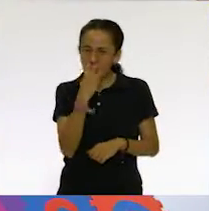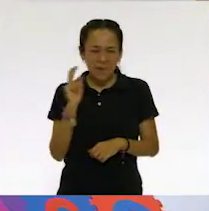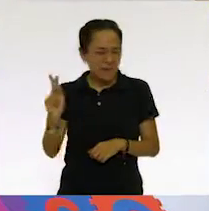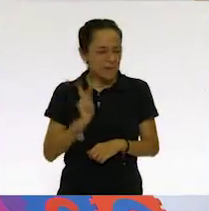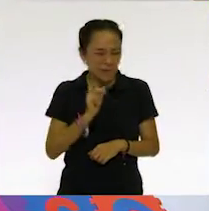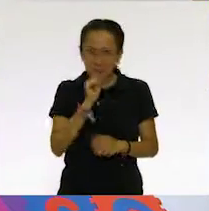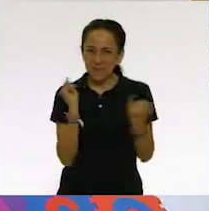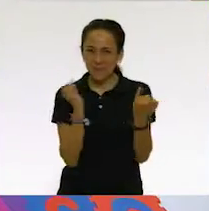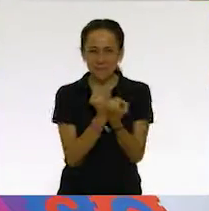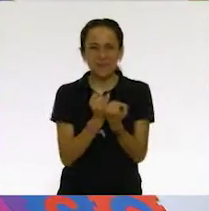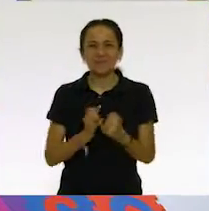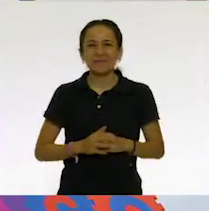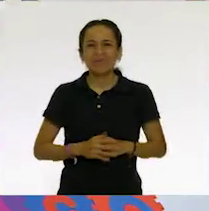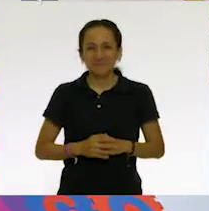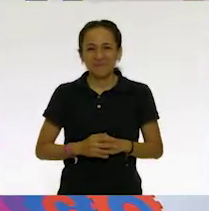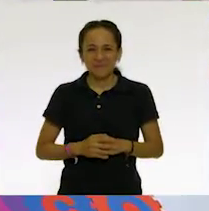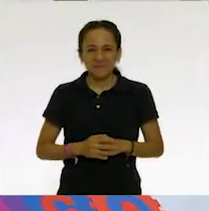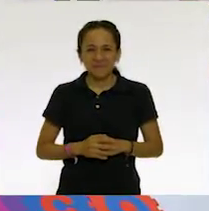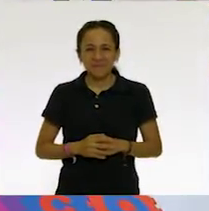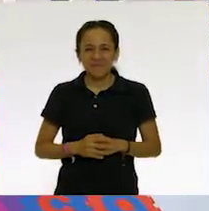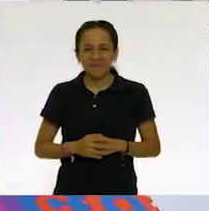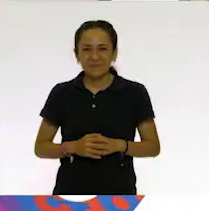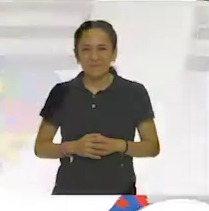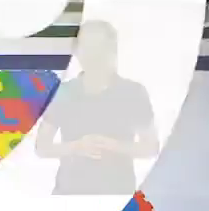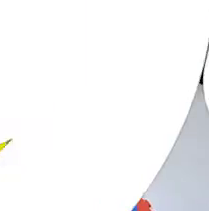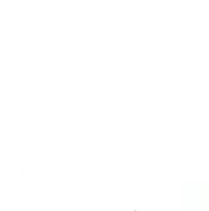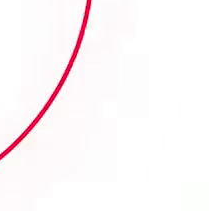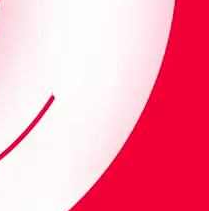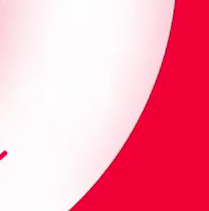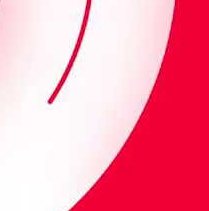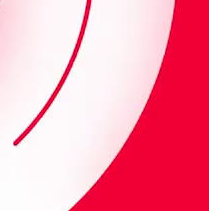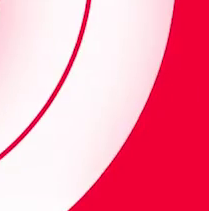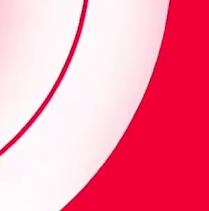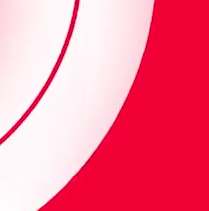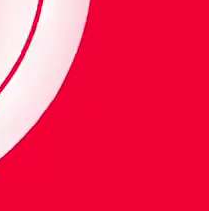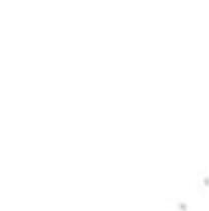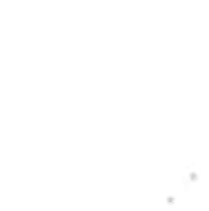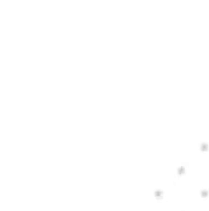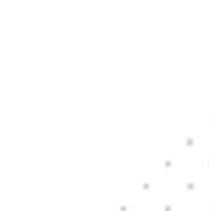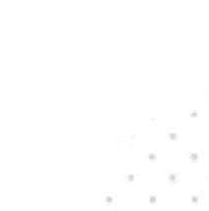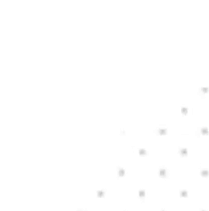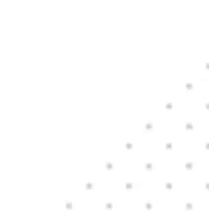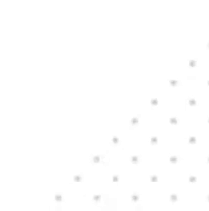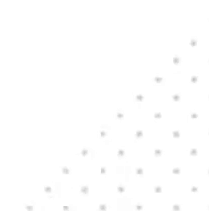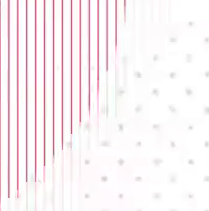¡Ay, ya! La maestra encontró su cueva. Ay, ¿dónde está mi cueva?